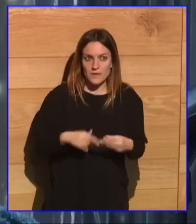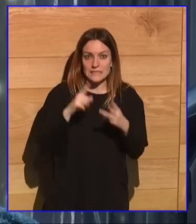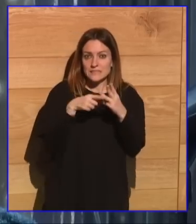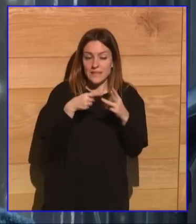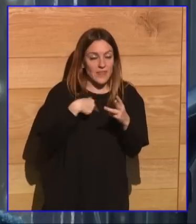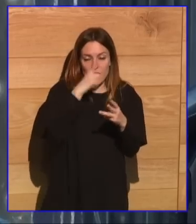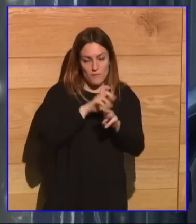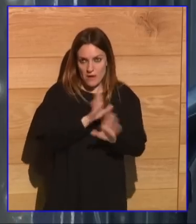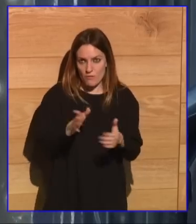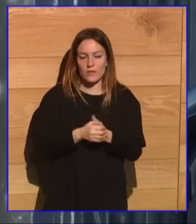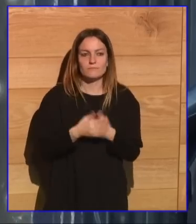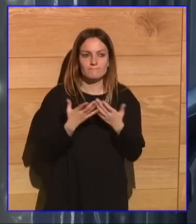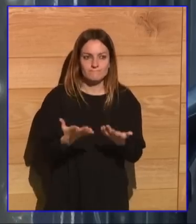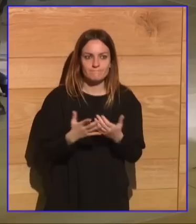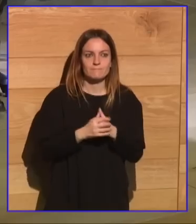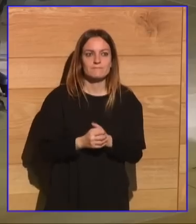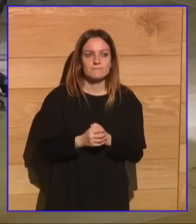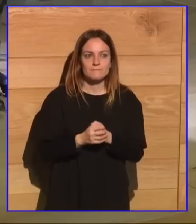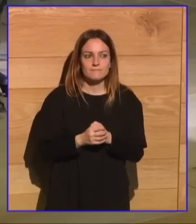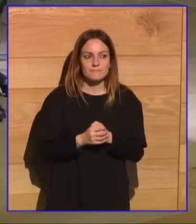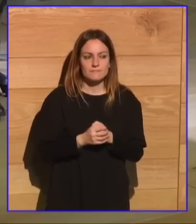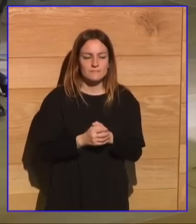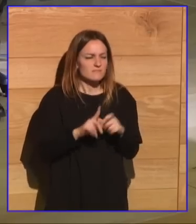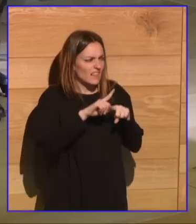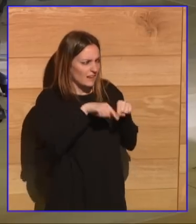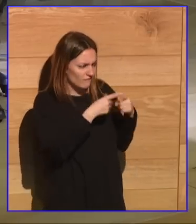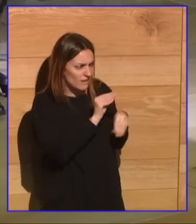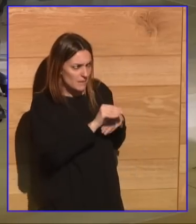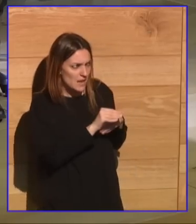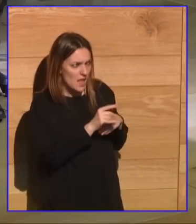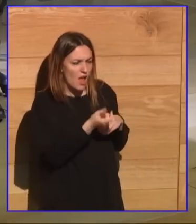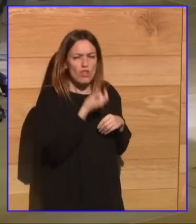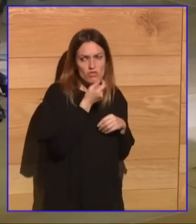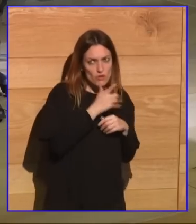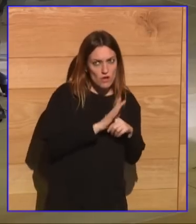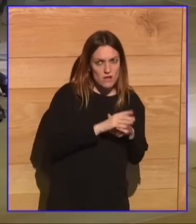acuerdo. La ropa, la familia, las drogas.